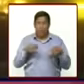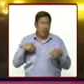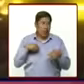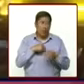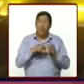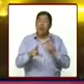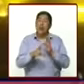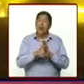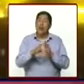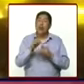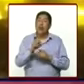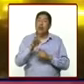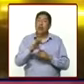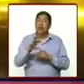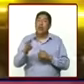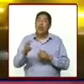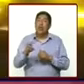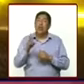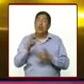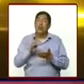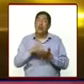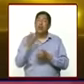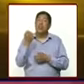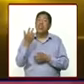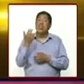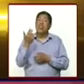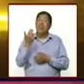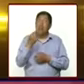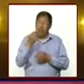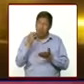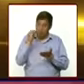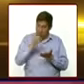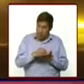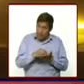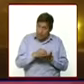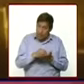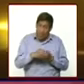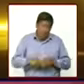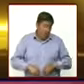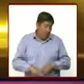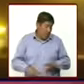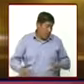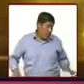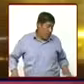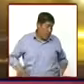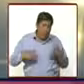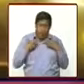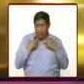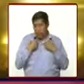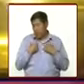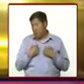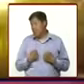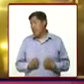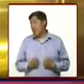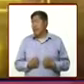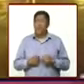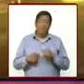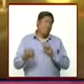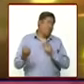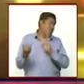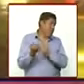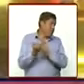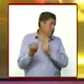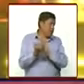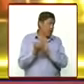ley, la 046, sancionada en el 2013, que establece la chola paseña como el patrimonio cultural intangible